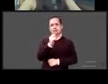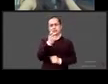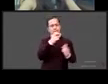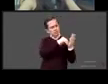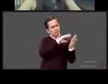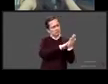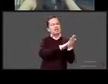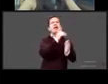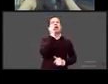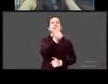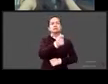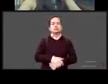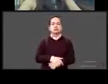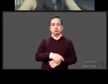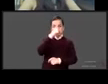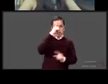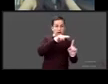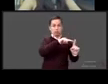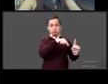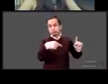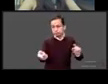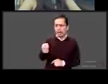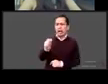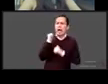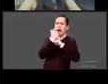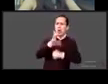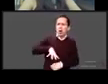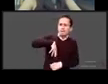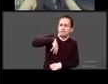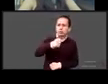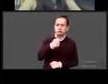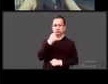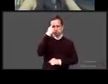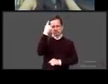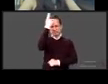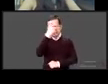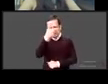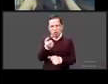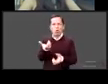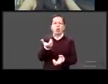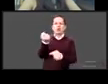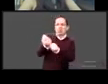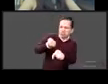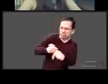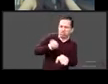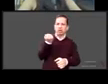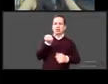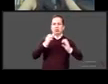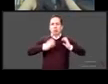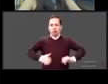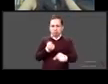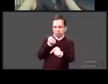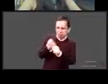abuso físico, mental, descuido o trato negligente, malos tratos o explotación, incluido el abuso sexual, mientras el niño se